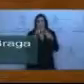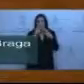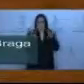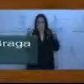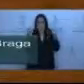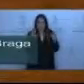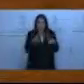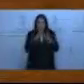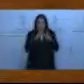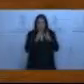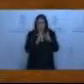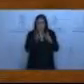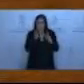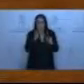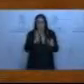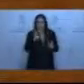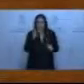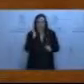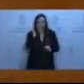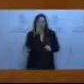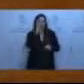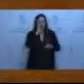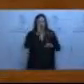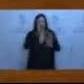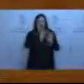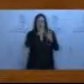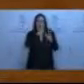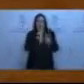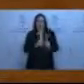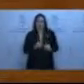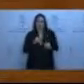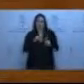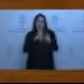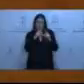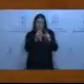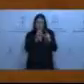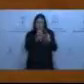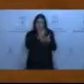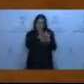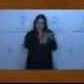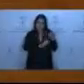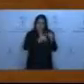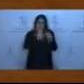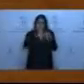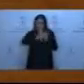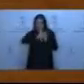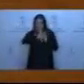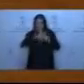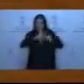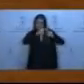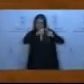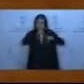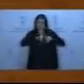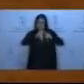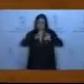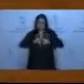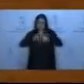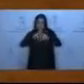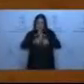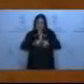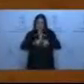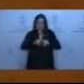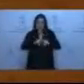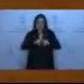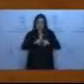que puede suponer para las cuentas del Principado de Asturias. El informe analiza distintos aspectos de un censo total